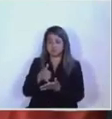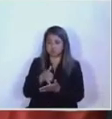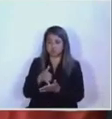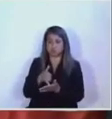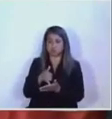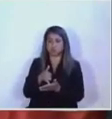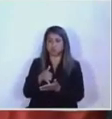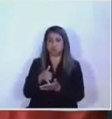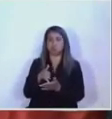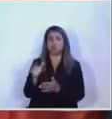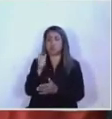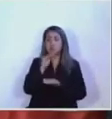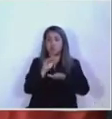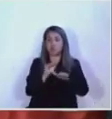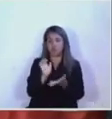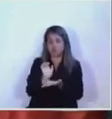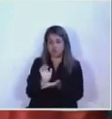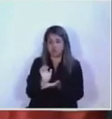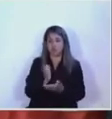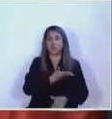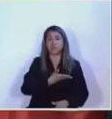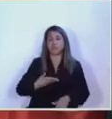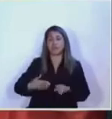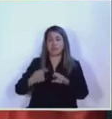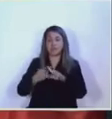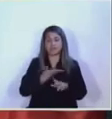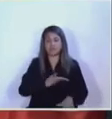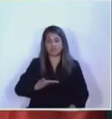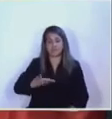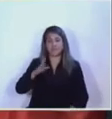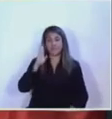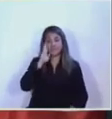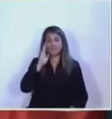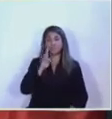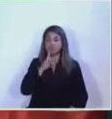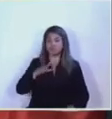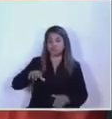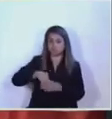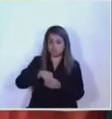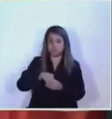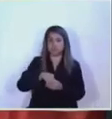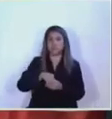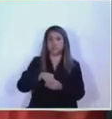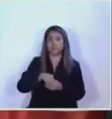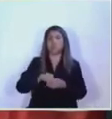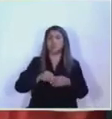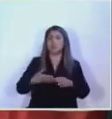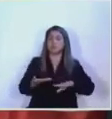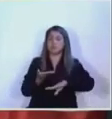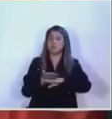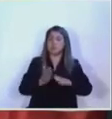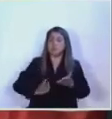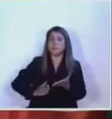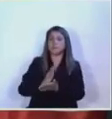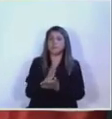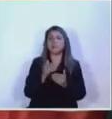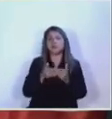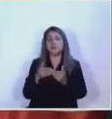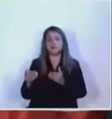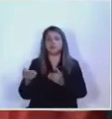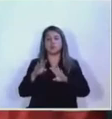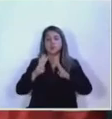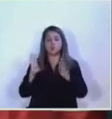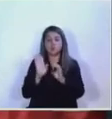de Estado. El gobierno de la expresidenta Bachelet, del cual fui parte, se propuso iniciar un proceso constituyente, el